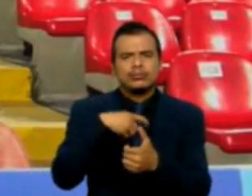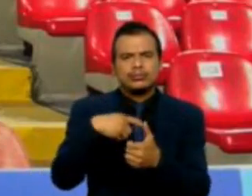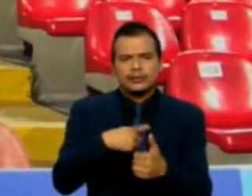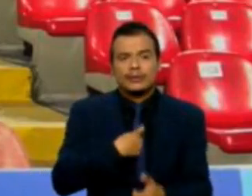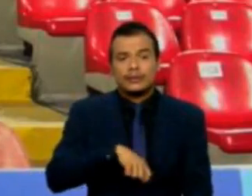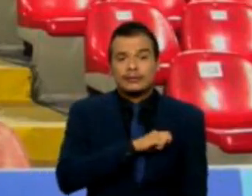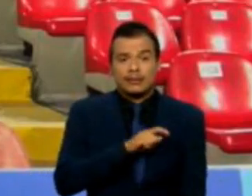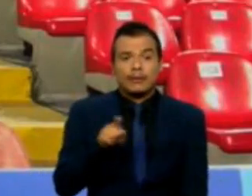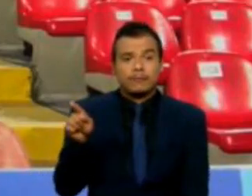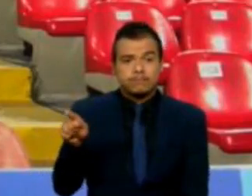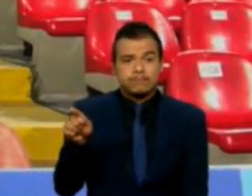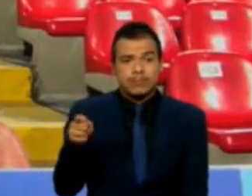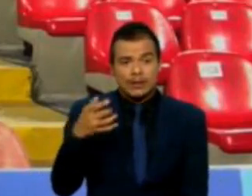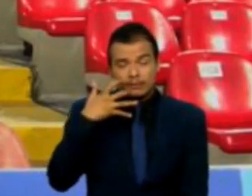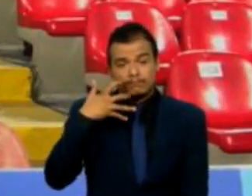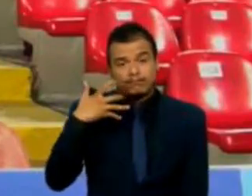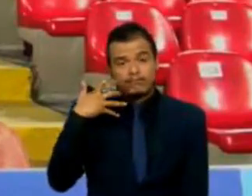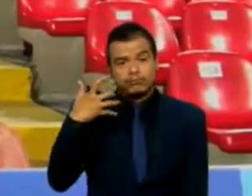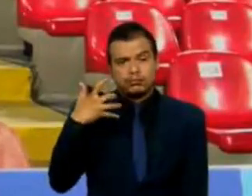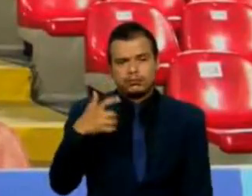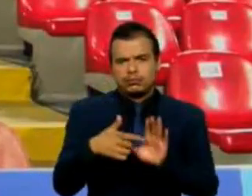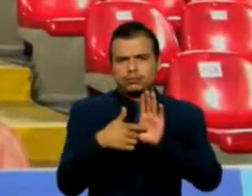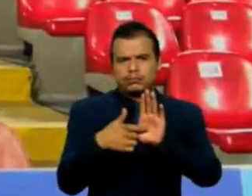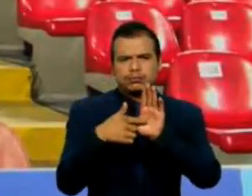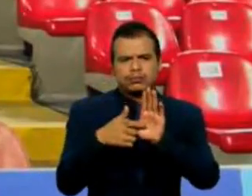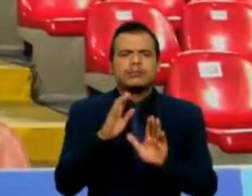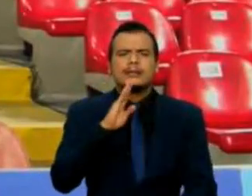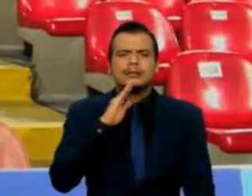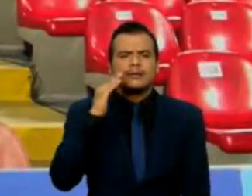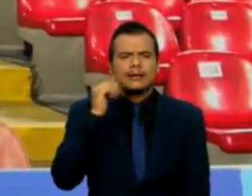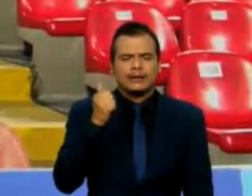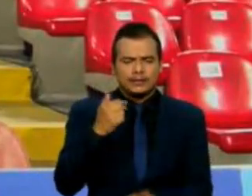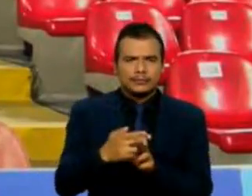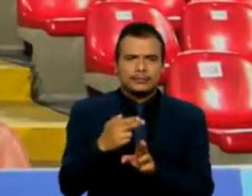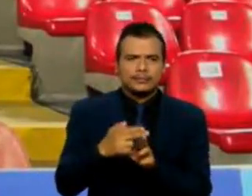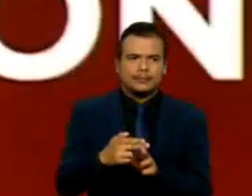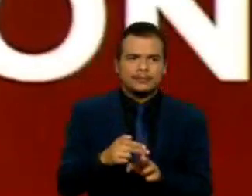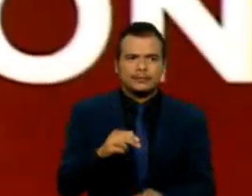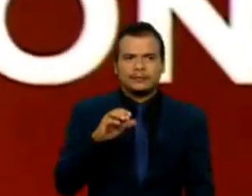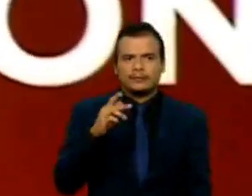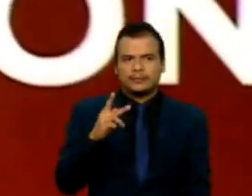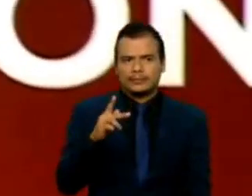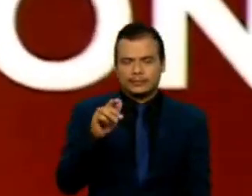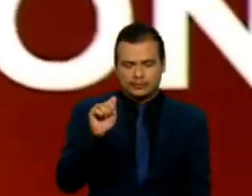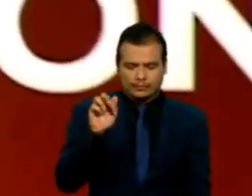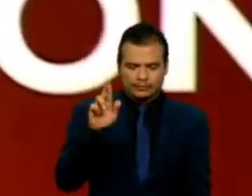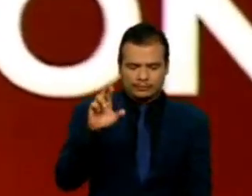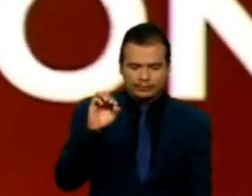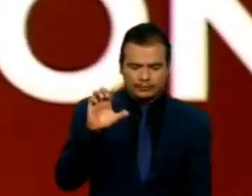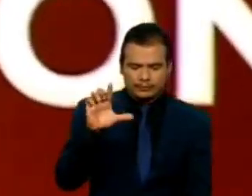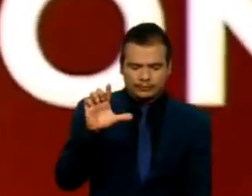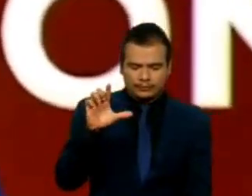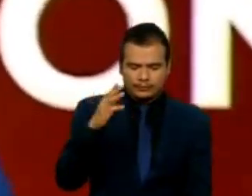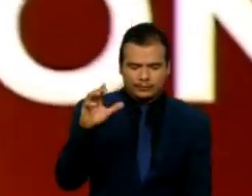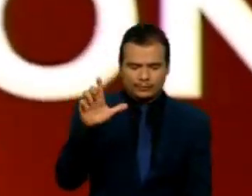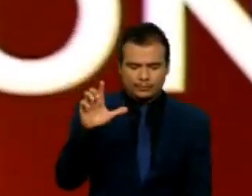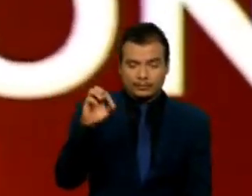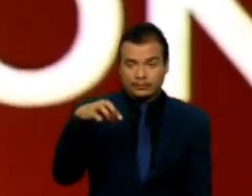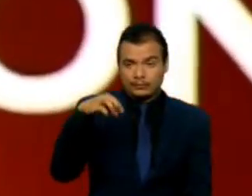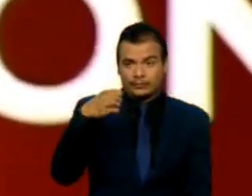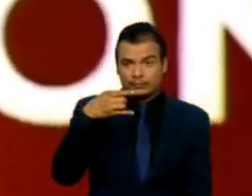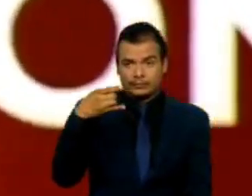español en donde Tuvo una destacad ima actuación la pecista vallecaucana Carol López la pecista